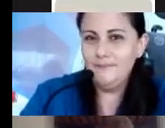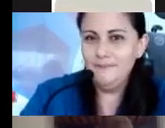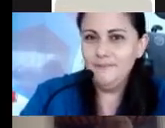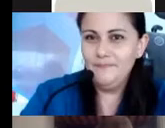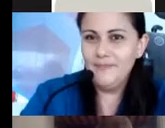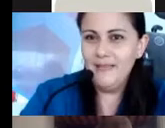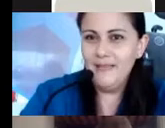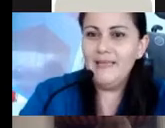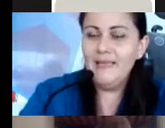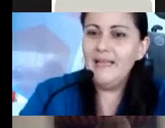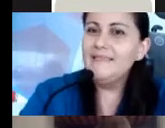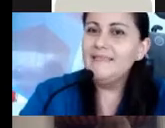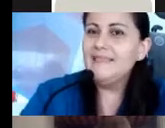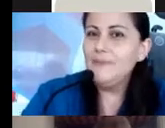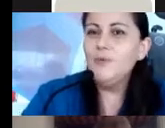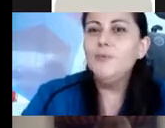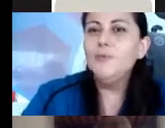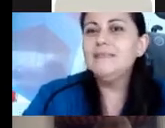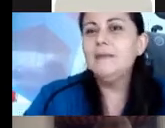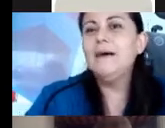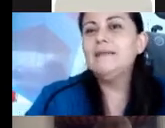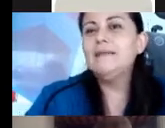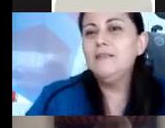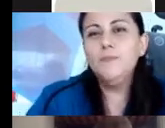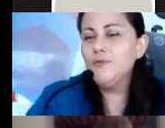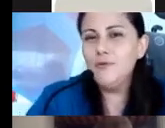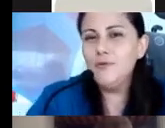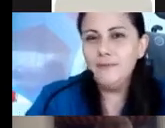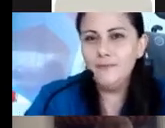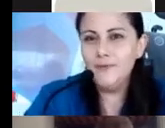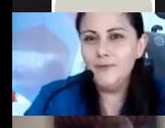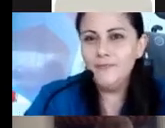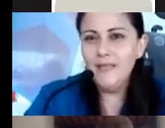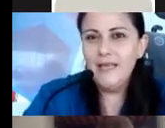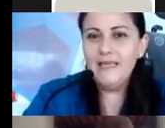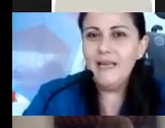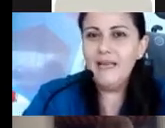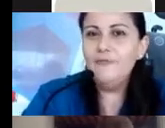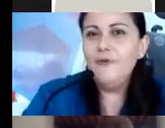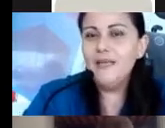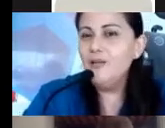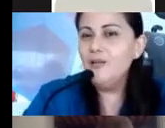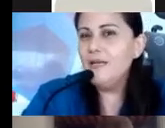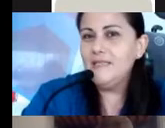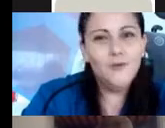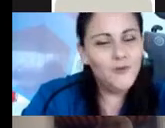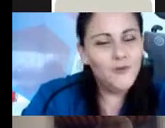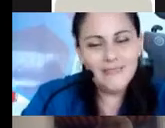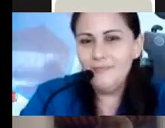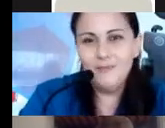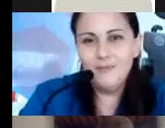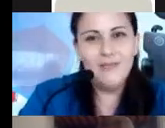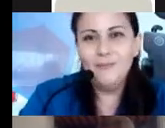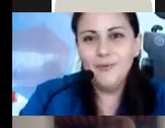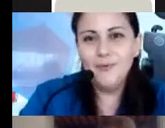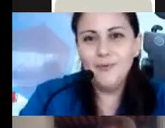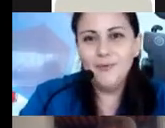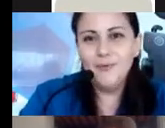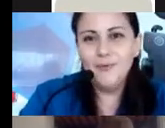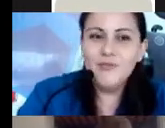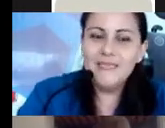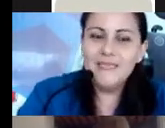oblicuidad. El tratamiento puede ser parecido, pero no es el mismo. Y el enfoque y el objetivo no es el mismo